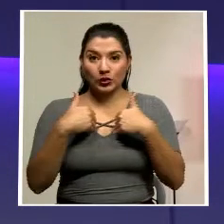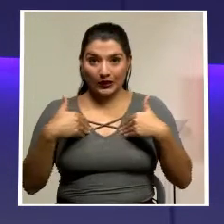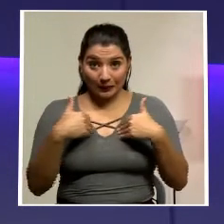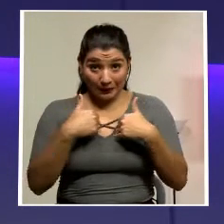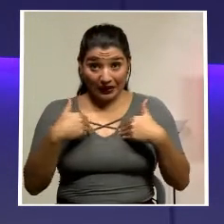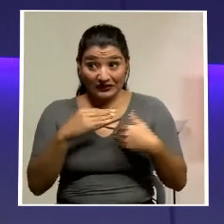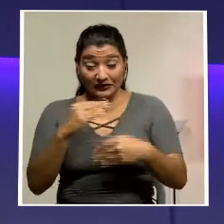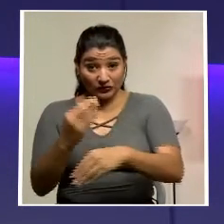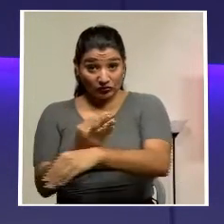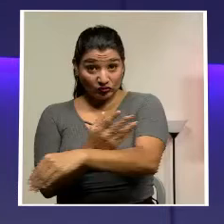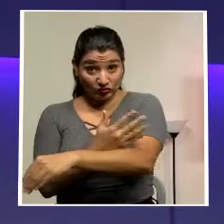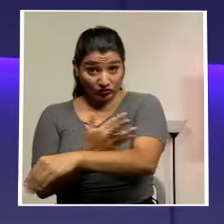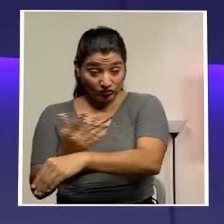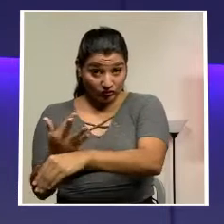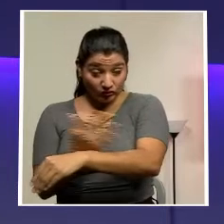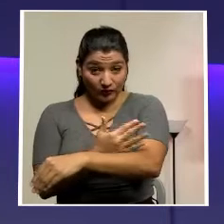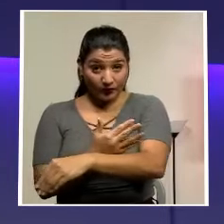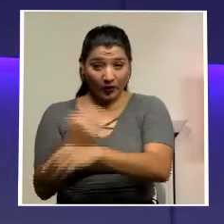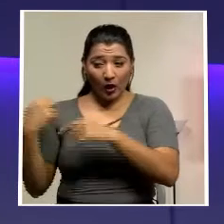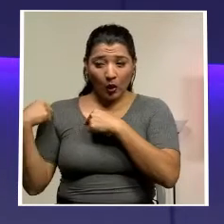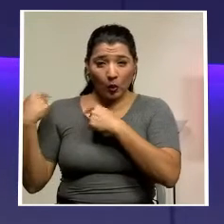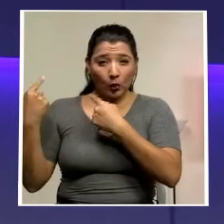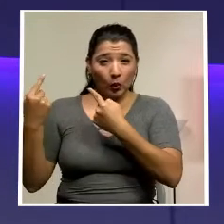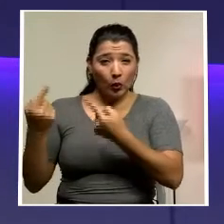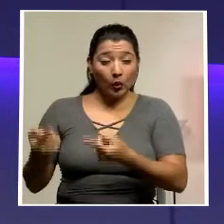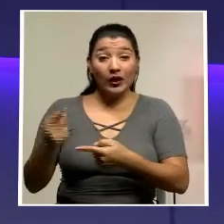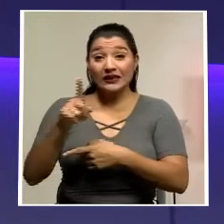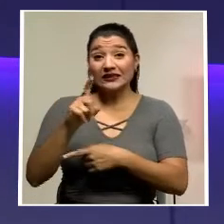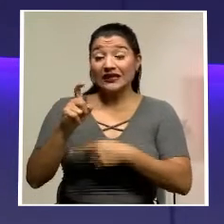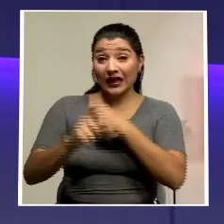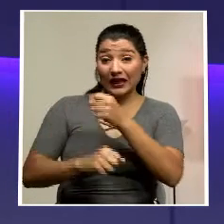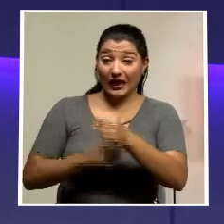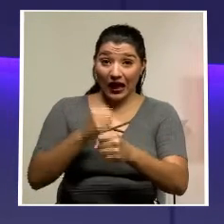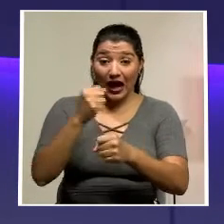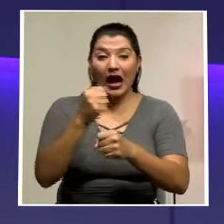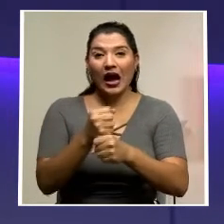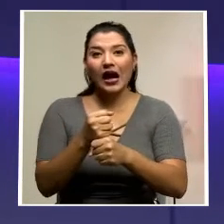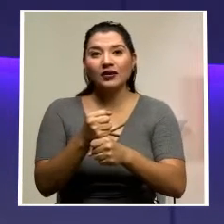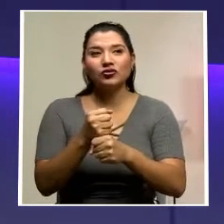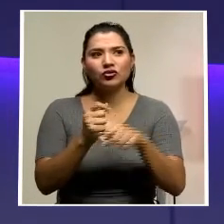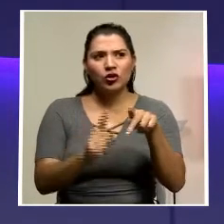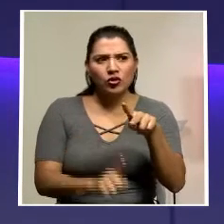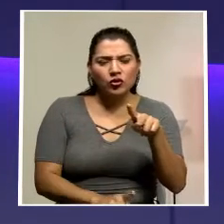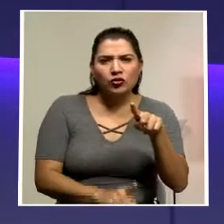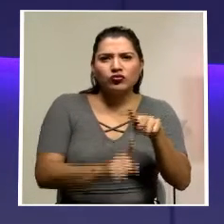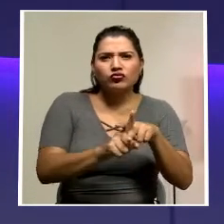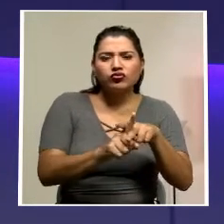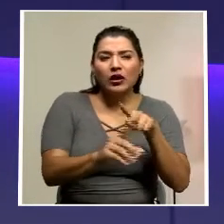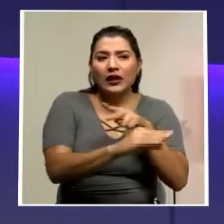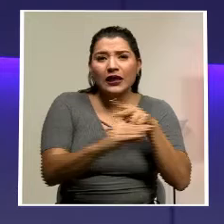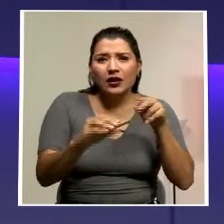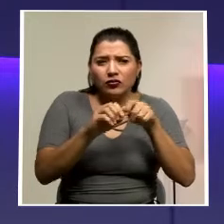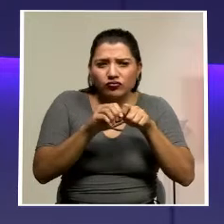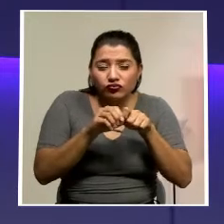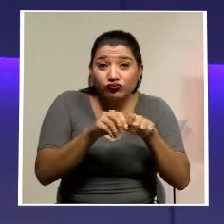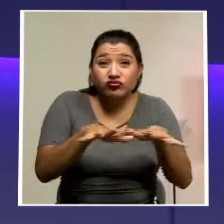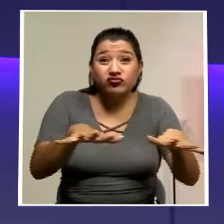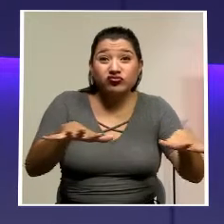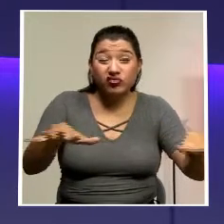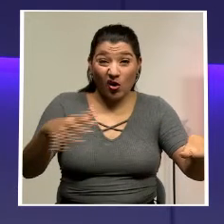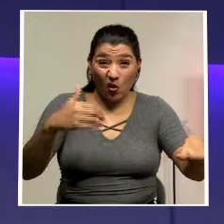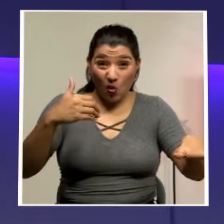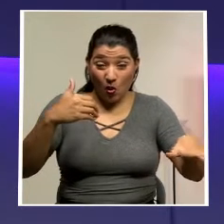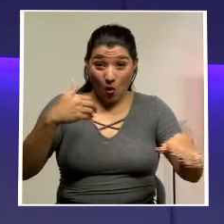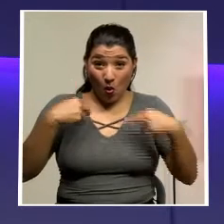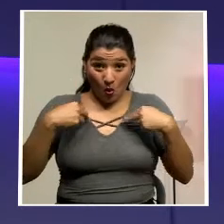vegetales. Durante estos últimos 100 años, la presencia y la expansión de la actividad humana